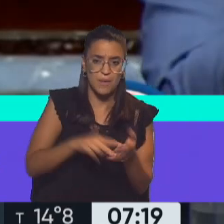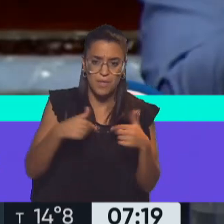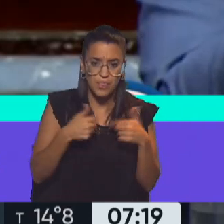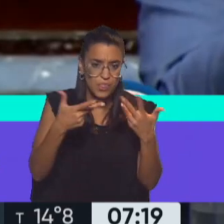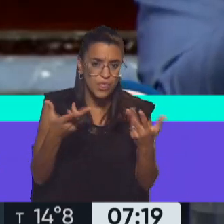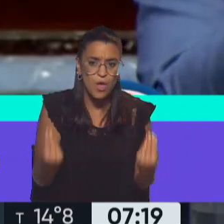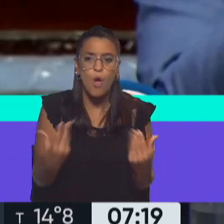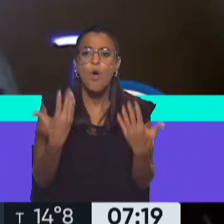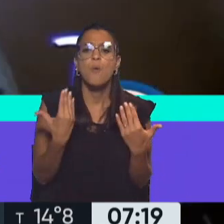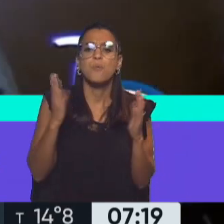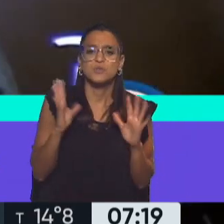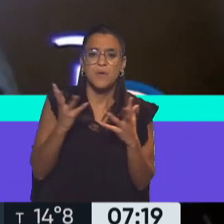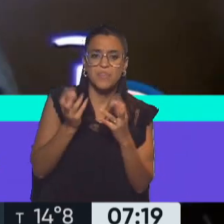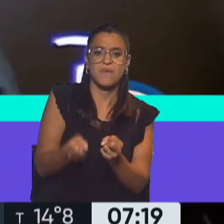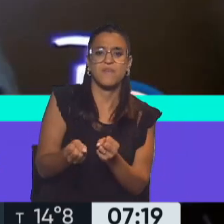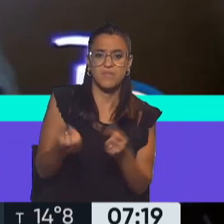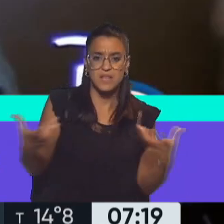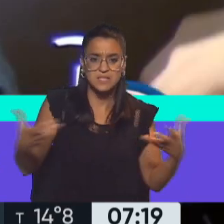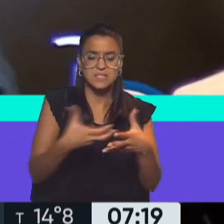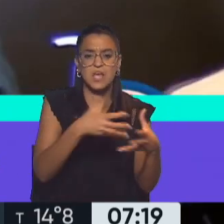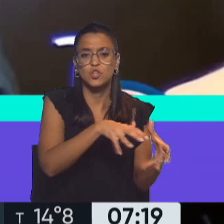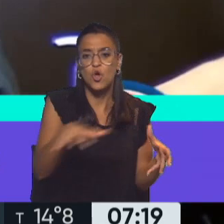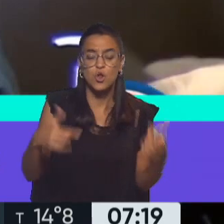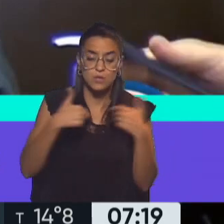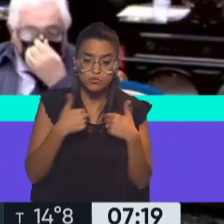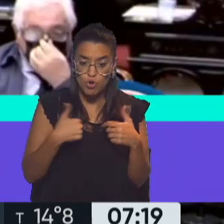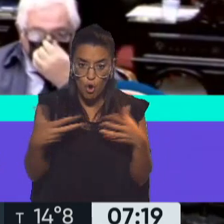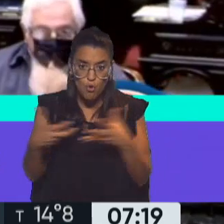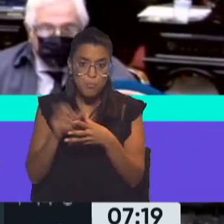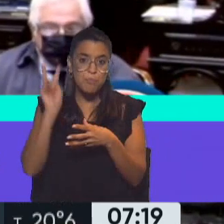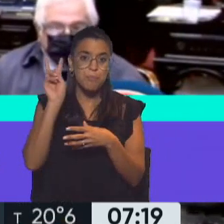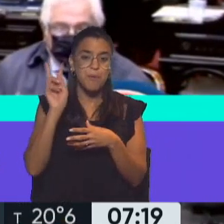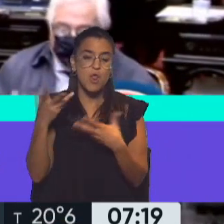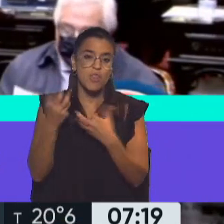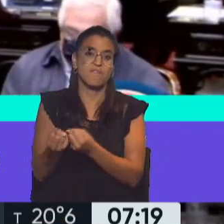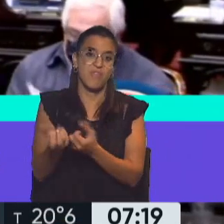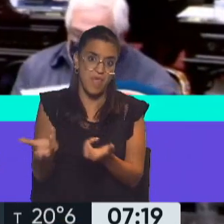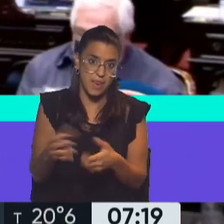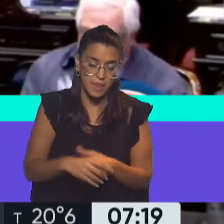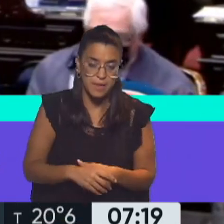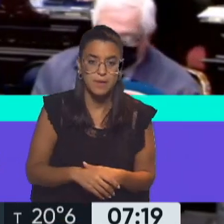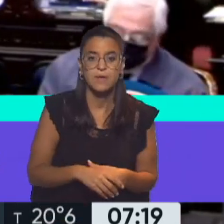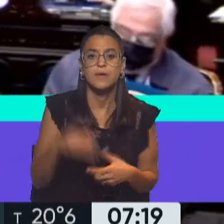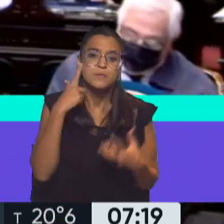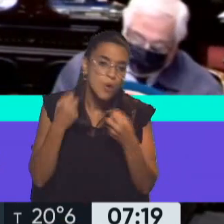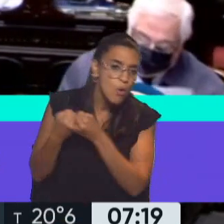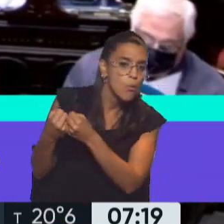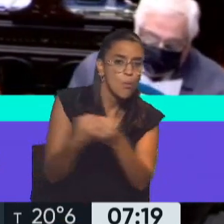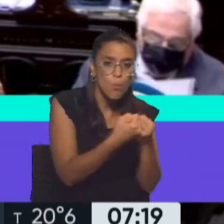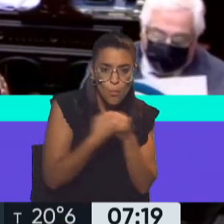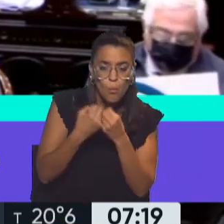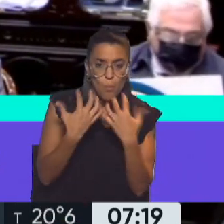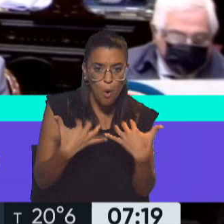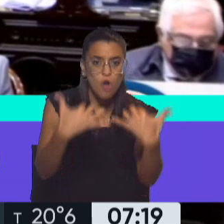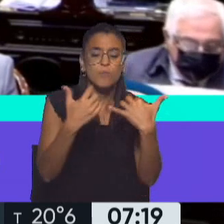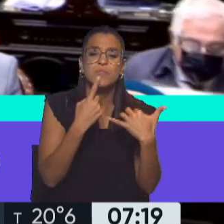refleje la posibilidad de defender a los sectores que por lo menos yo, que vengo del peronismo, digo defender, ¿no? El quórum está garantizado porque desde la